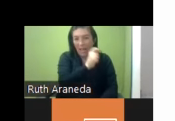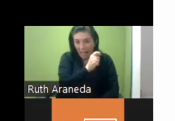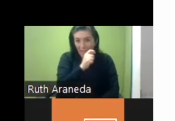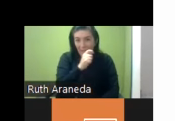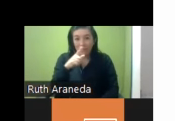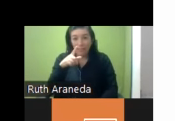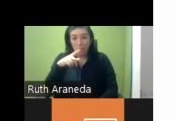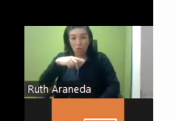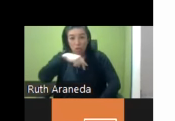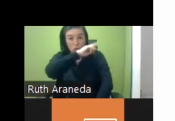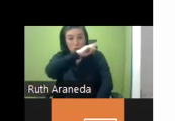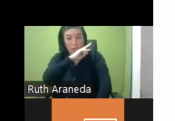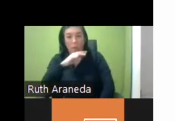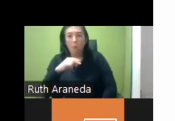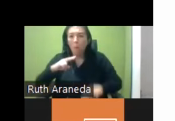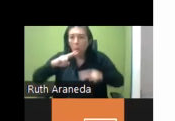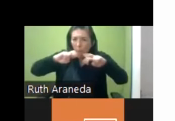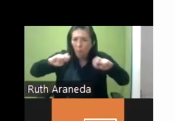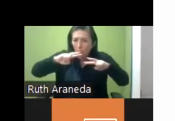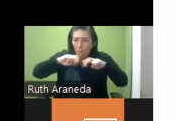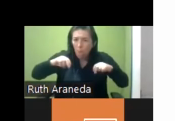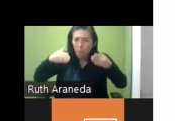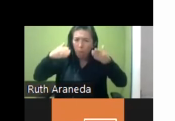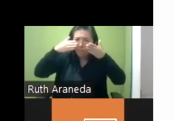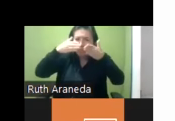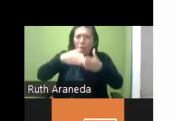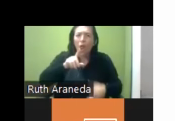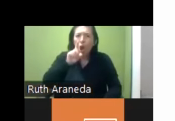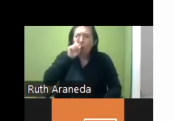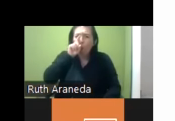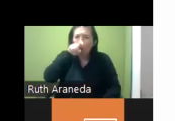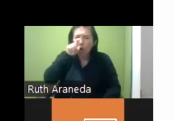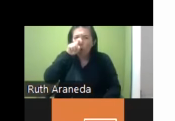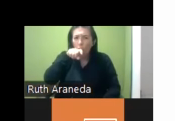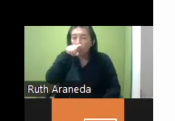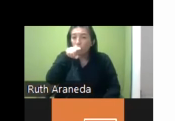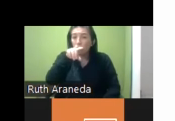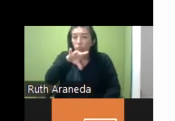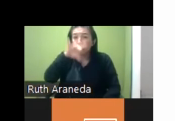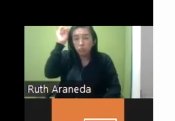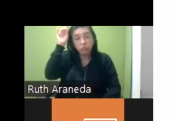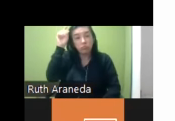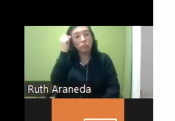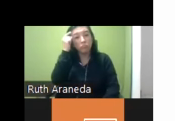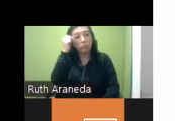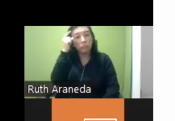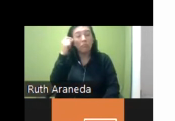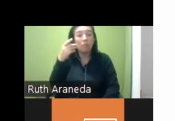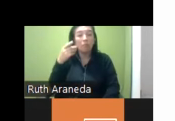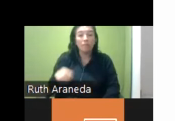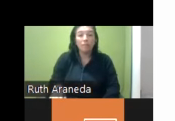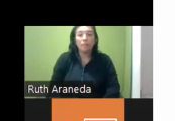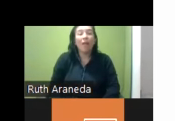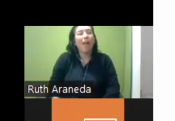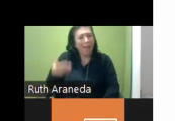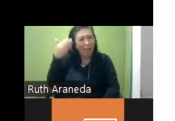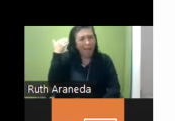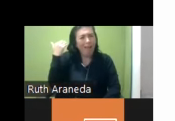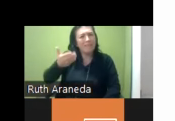Una investigación centrada en estos loros ha establecido que hubo